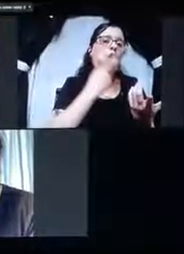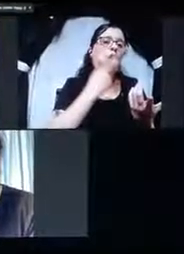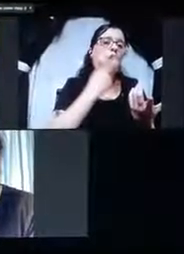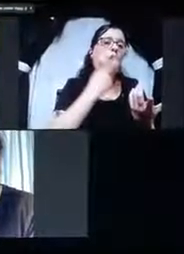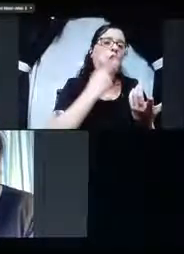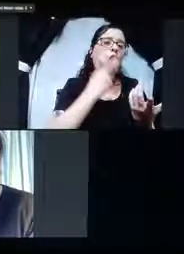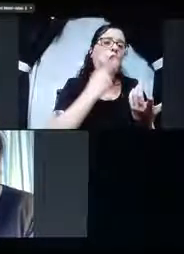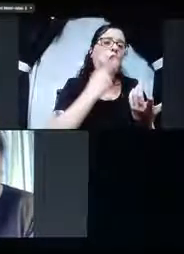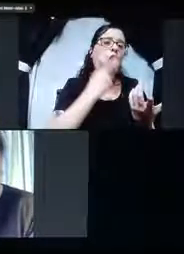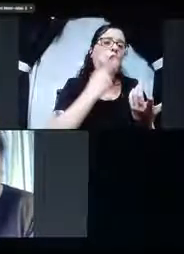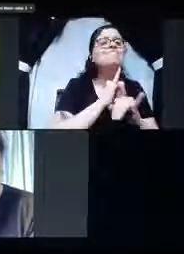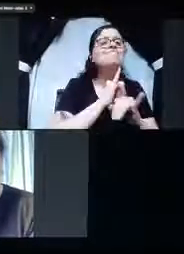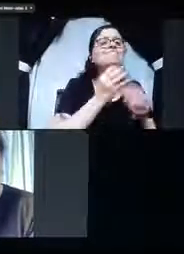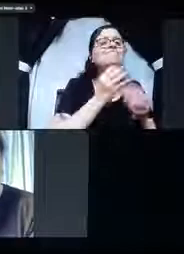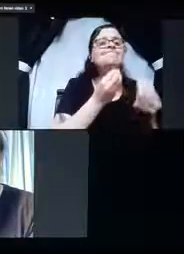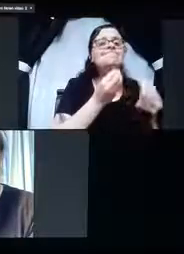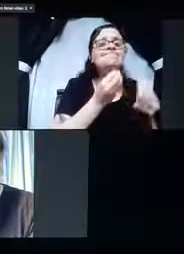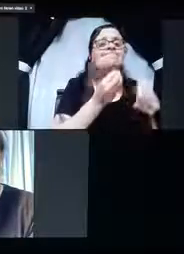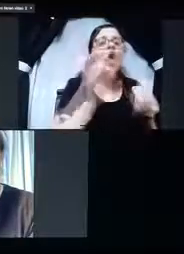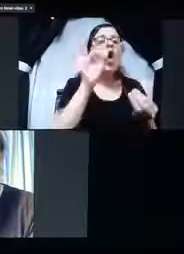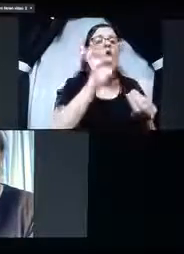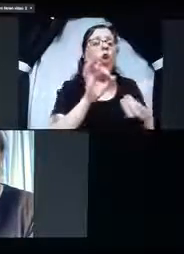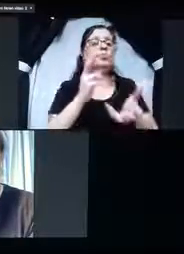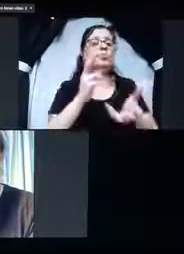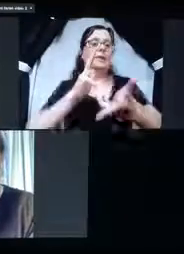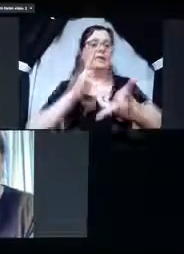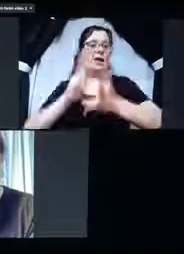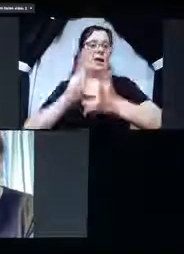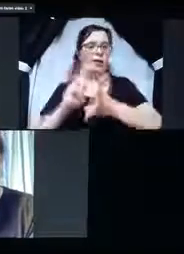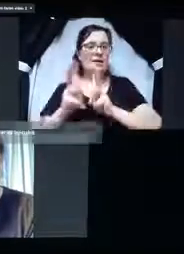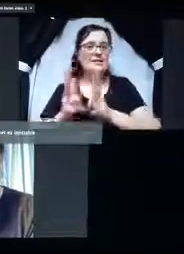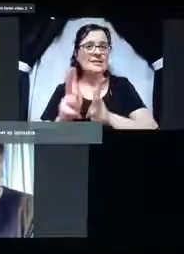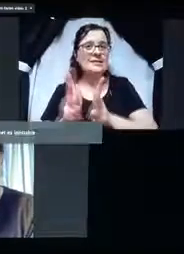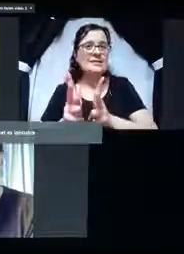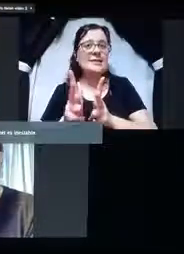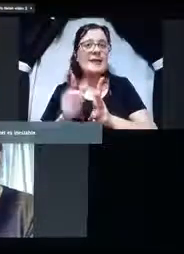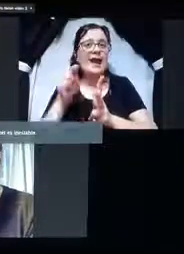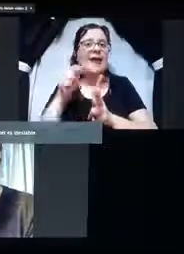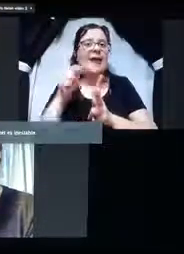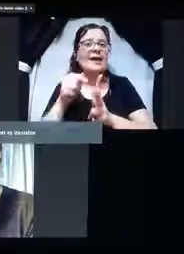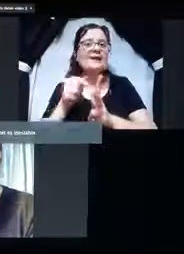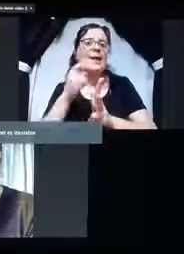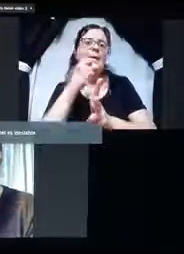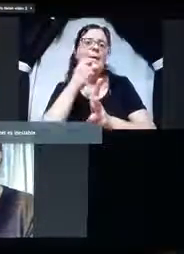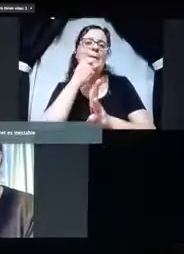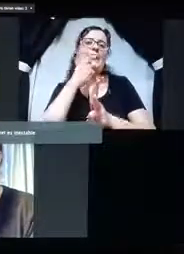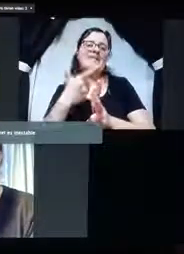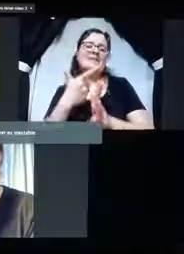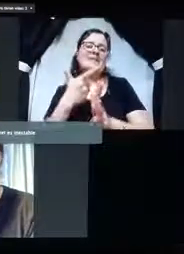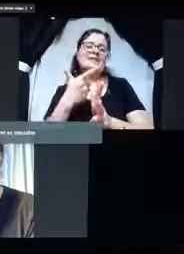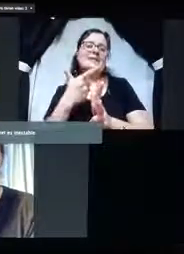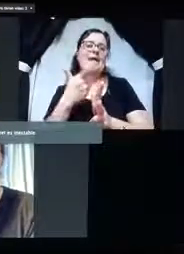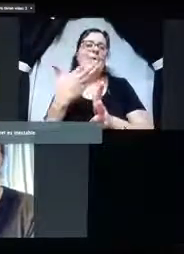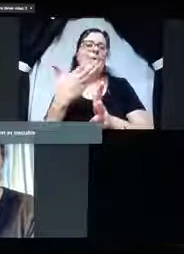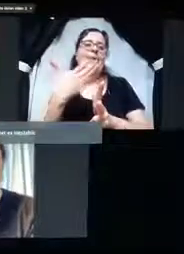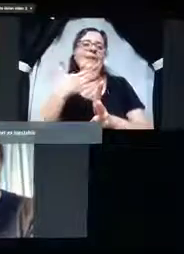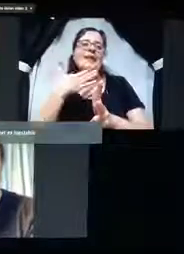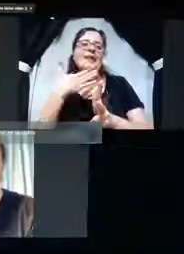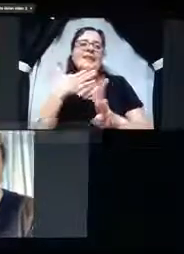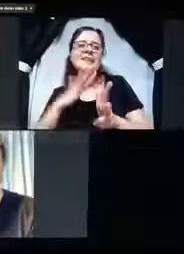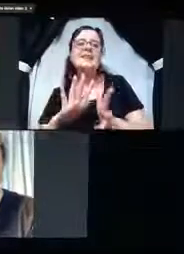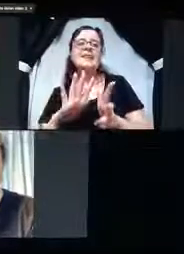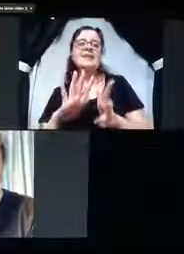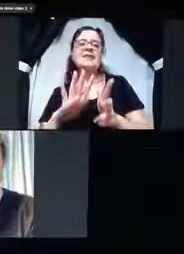que la lengua de señas es facilitadora, ¿sí? De alguna manera,